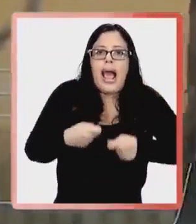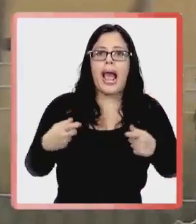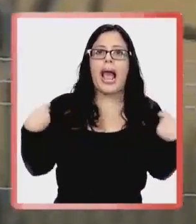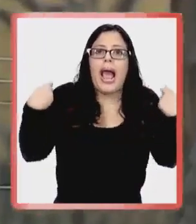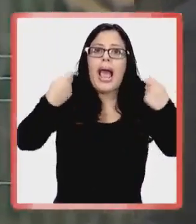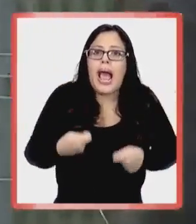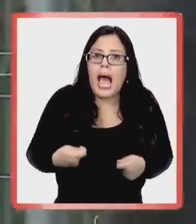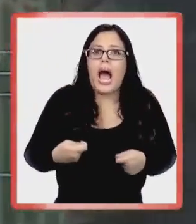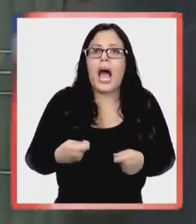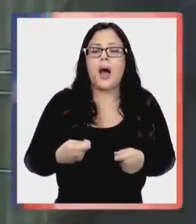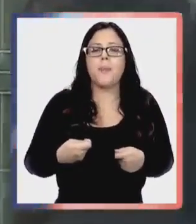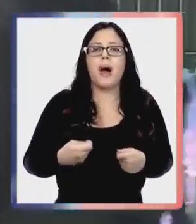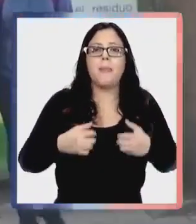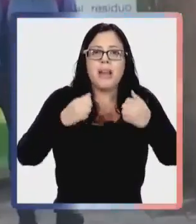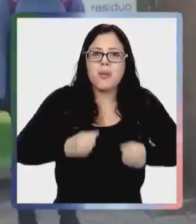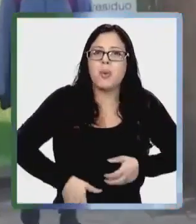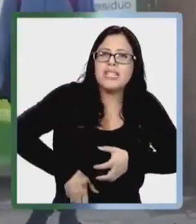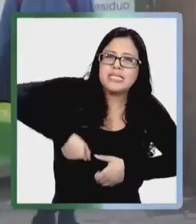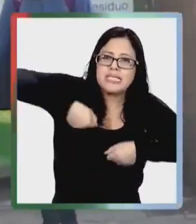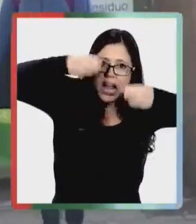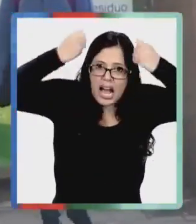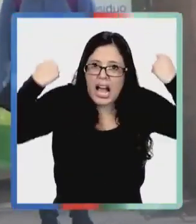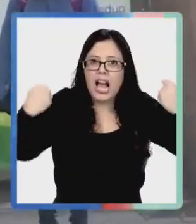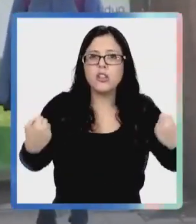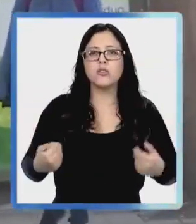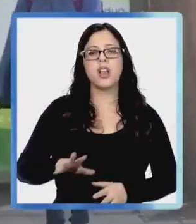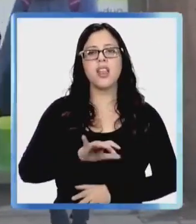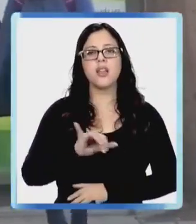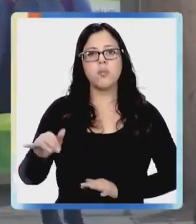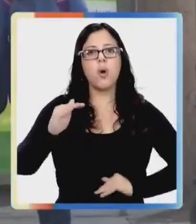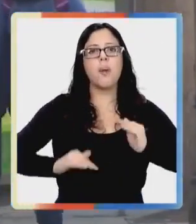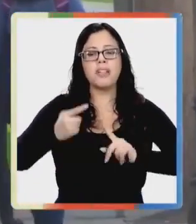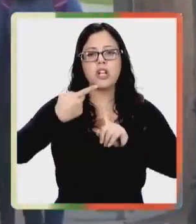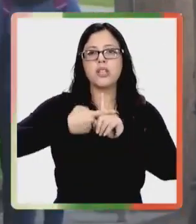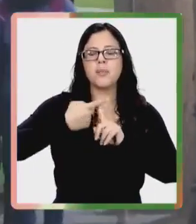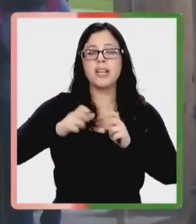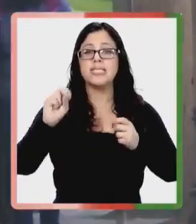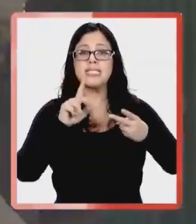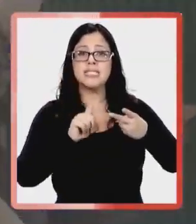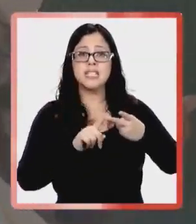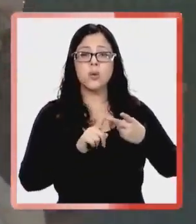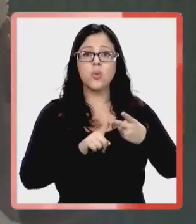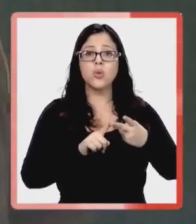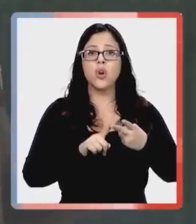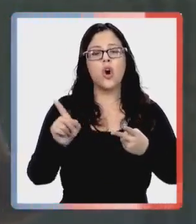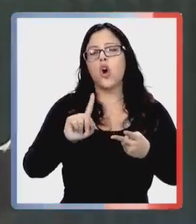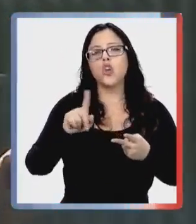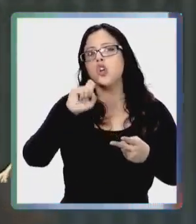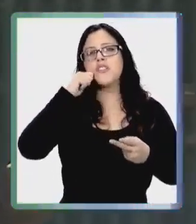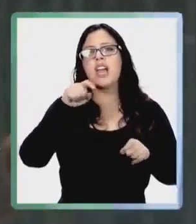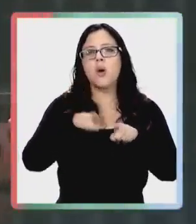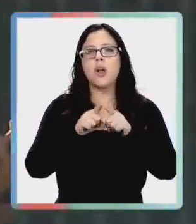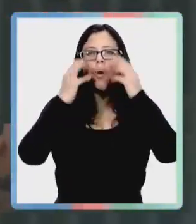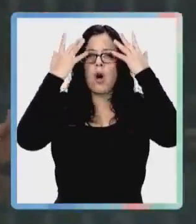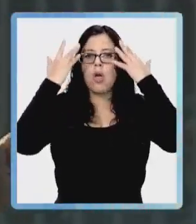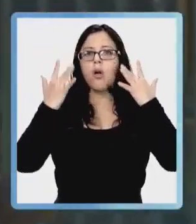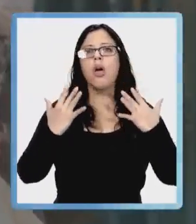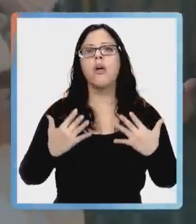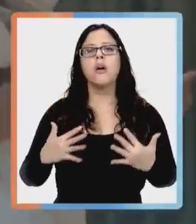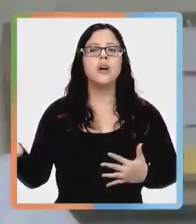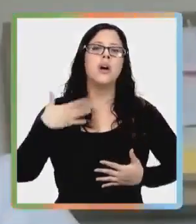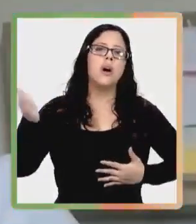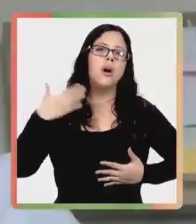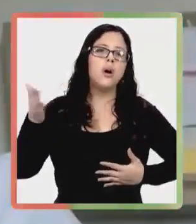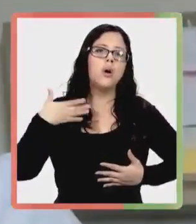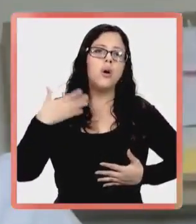vaya lentamente o colocándosela o sacándosela, dependiendo de la temperatura. Segundo, no se trata de andar tampoco